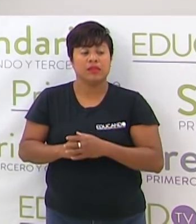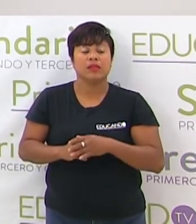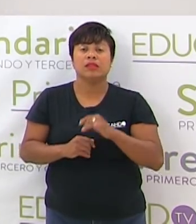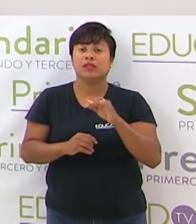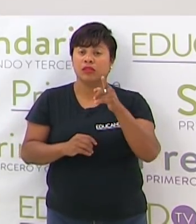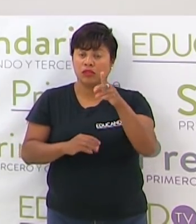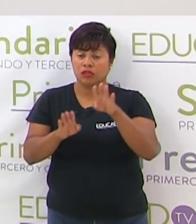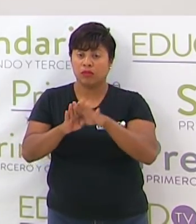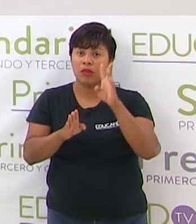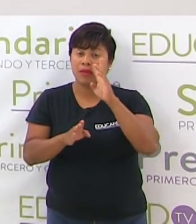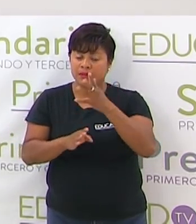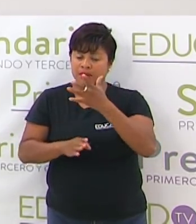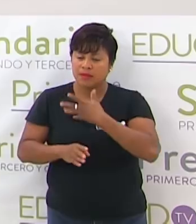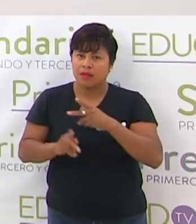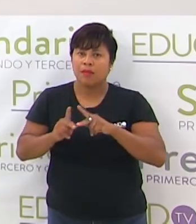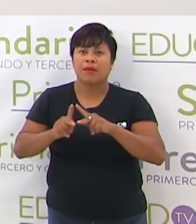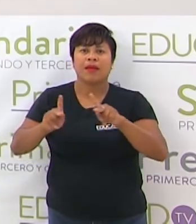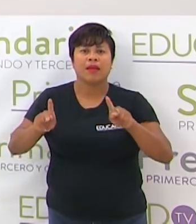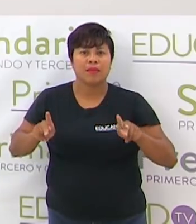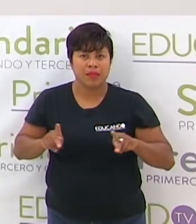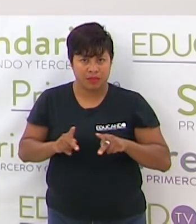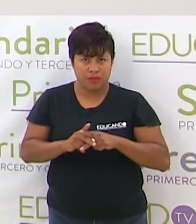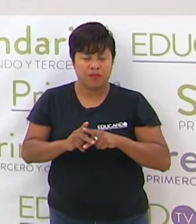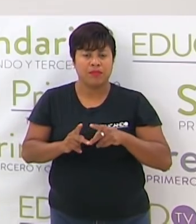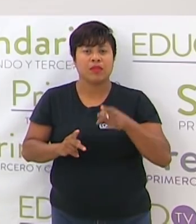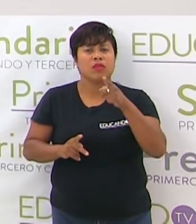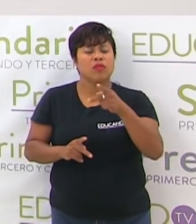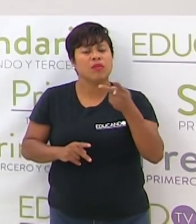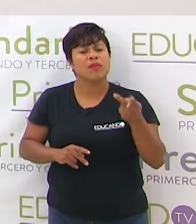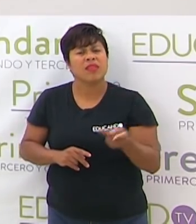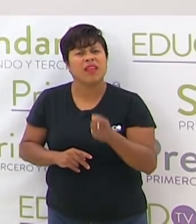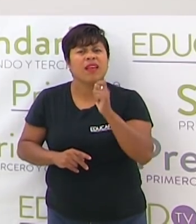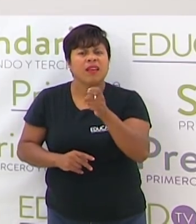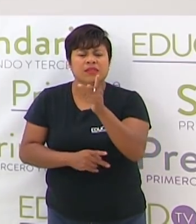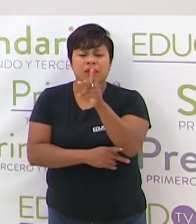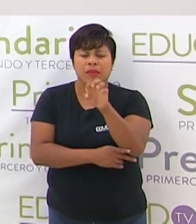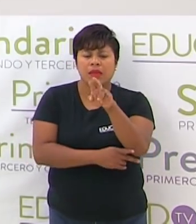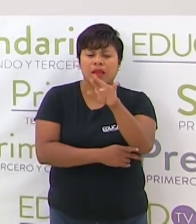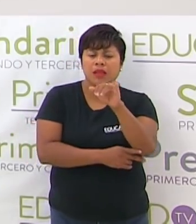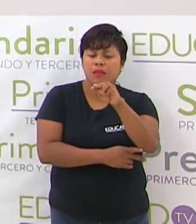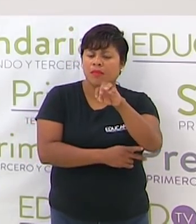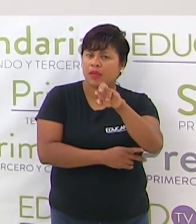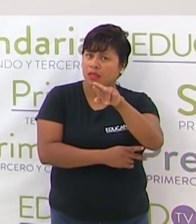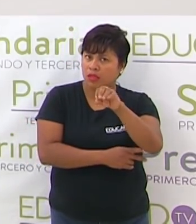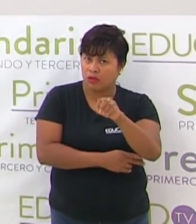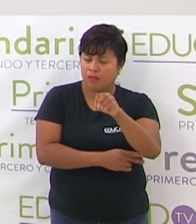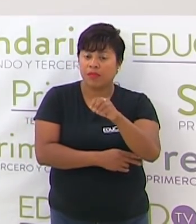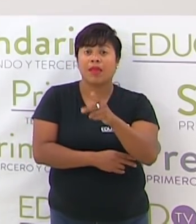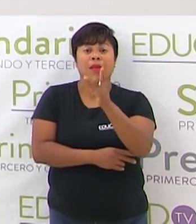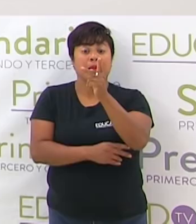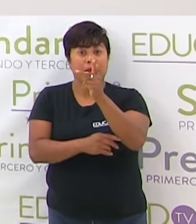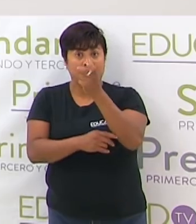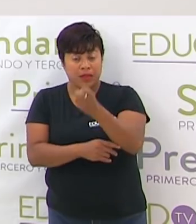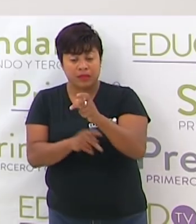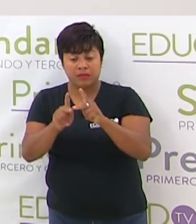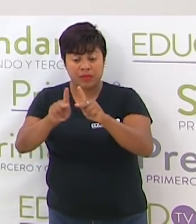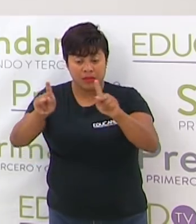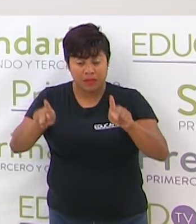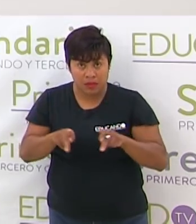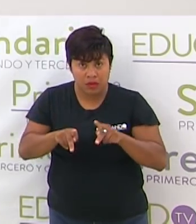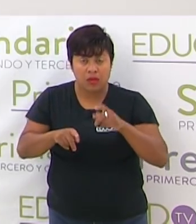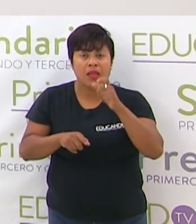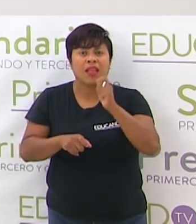así como la ves, tiene un perímetro. Y tú te preguntarás, ¿qué es el perímetro? Bueno, el